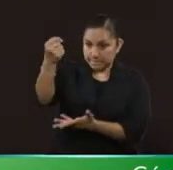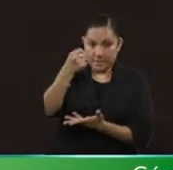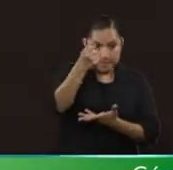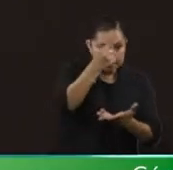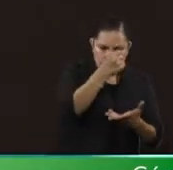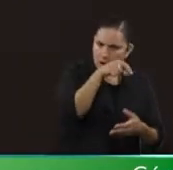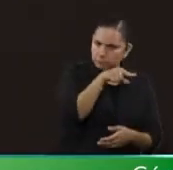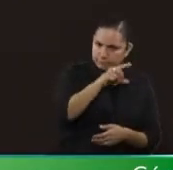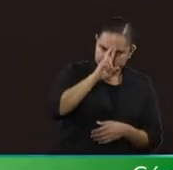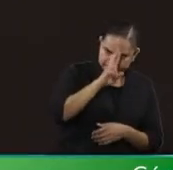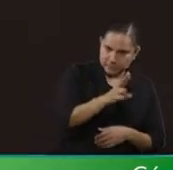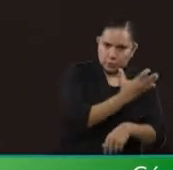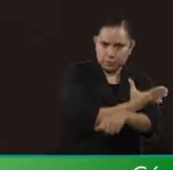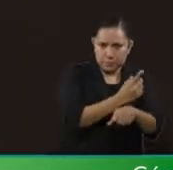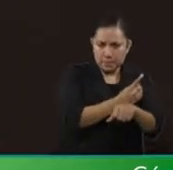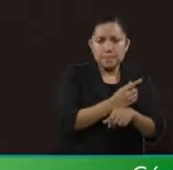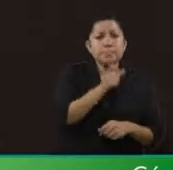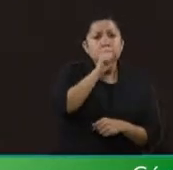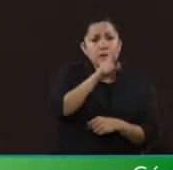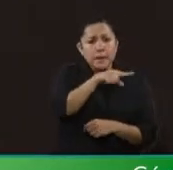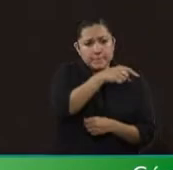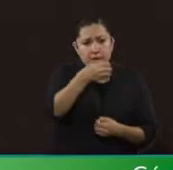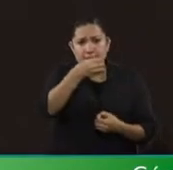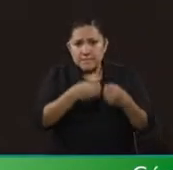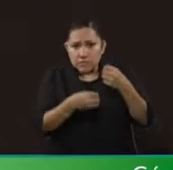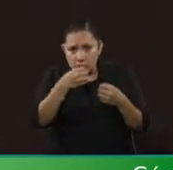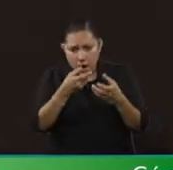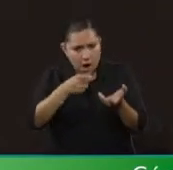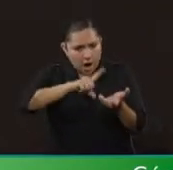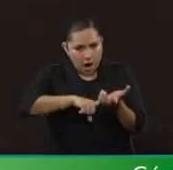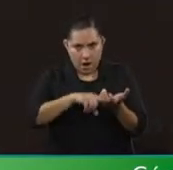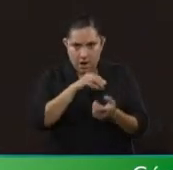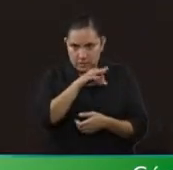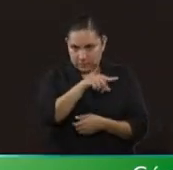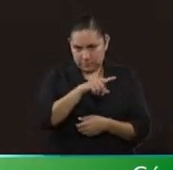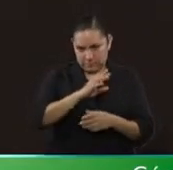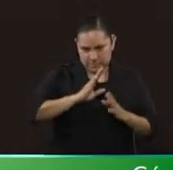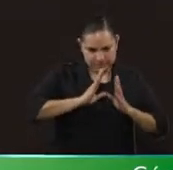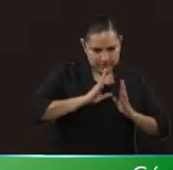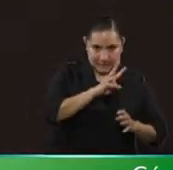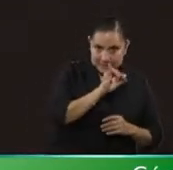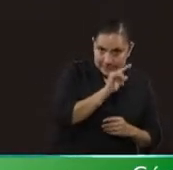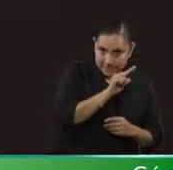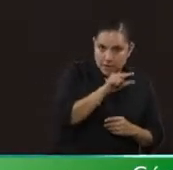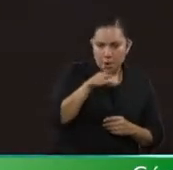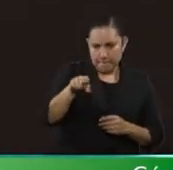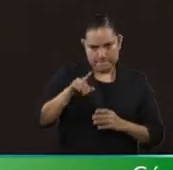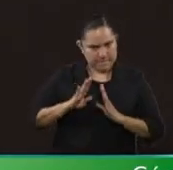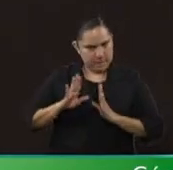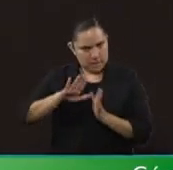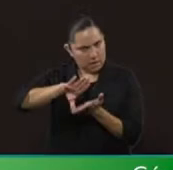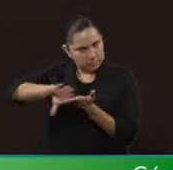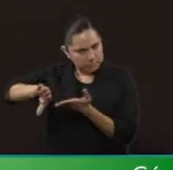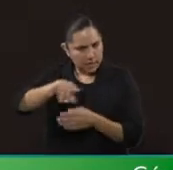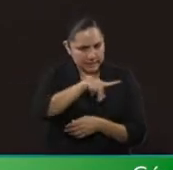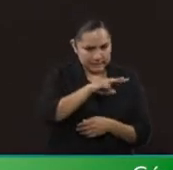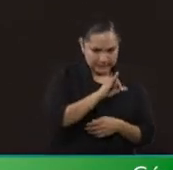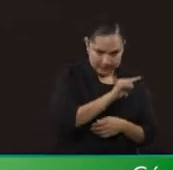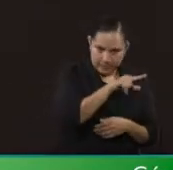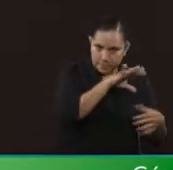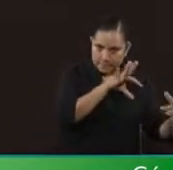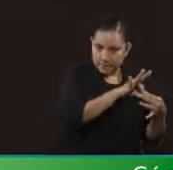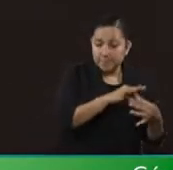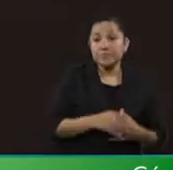casos de violaciones prohibición de que militares ocupen cargos en El Ejecutivo Federal etcétera las juventudes y la niñez